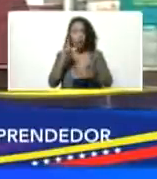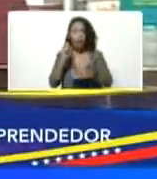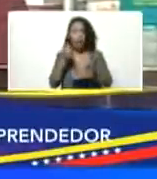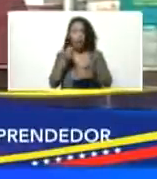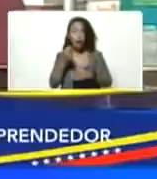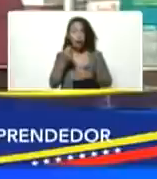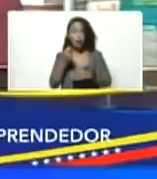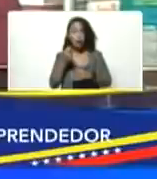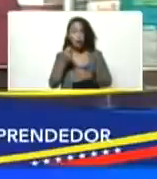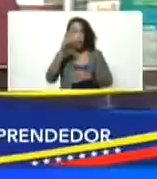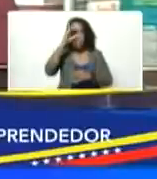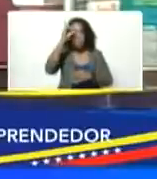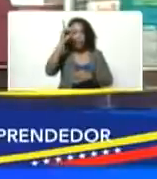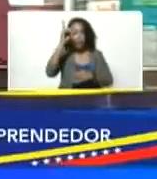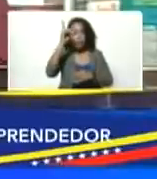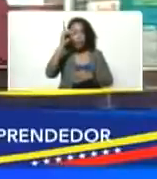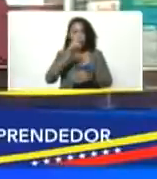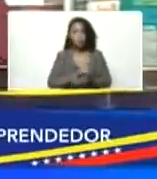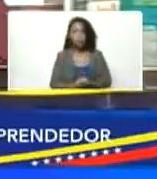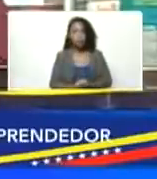del Cieloína.